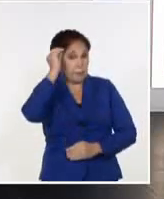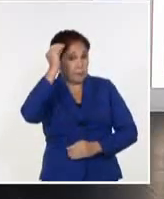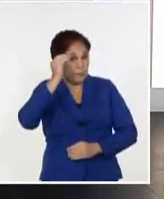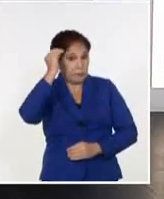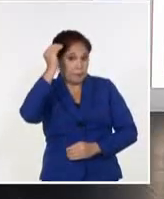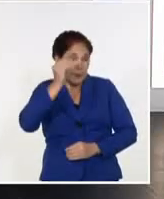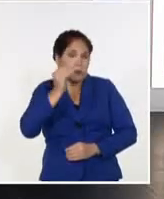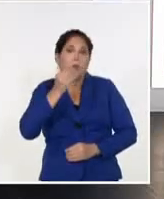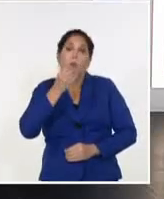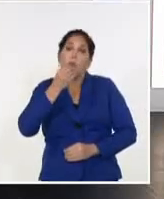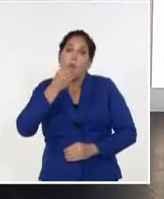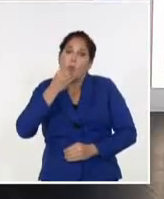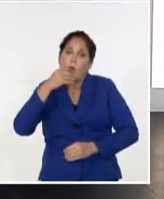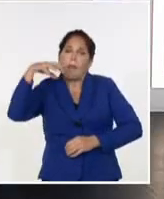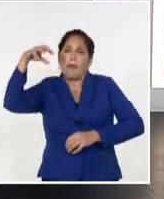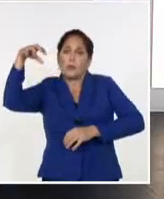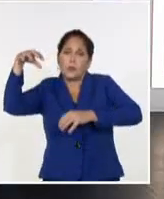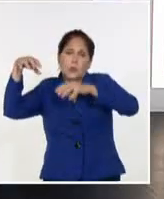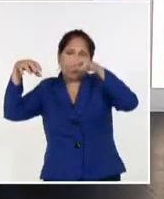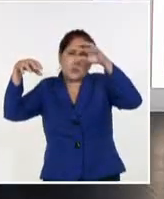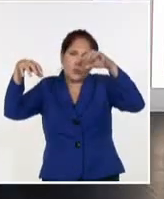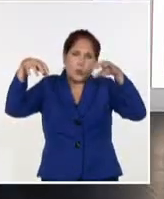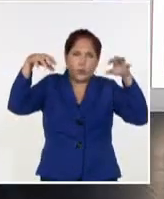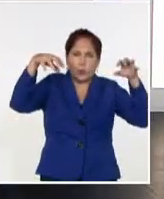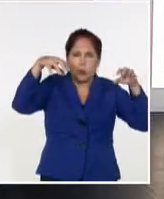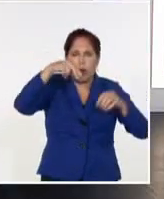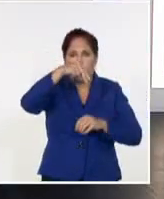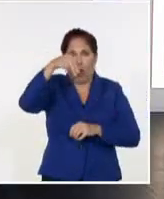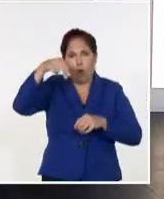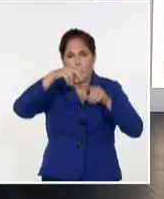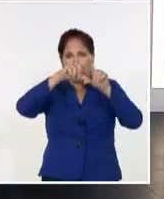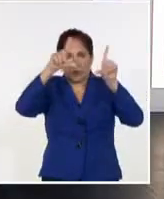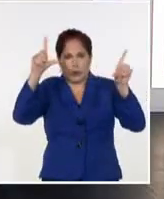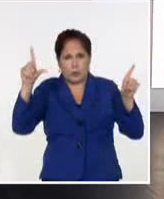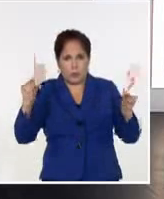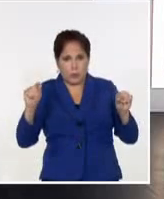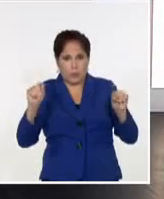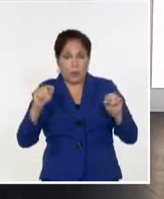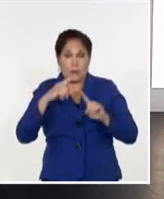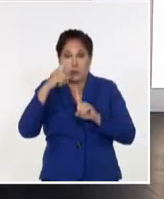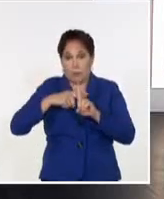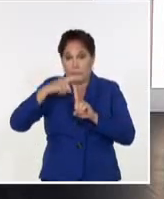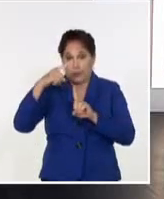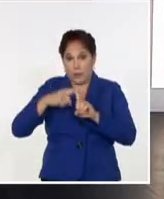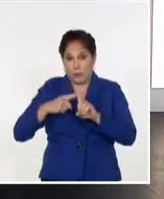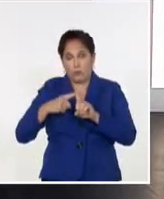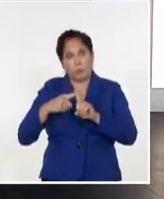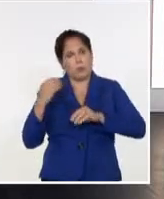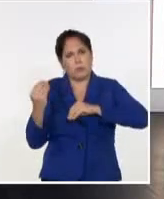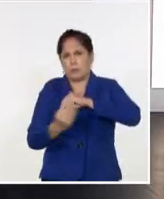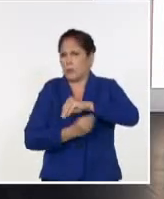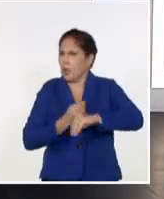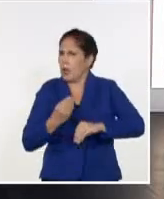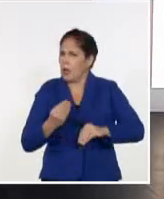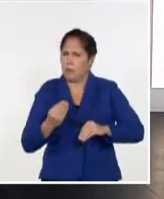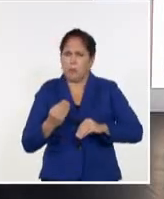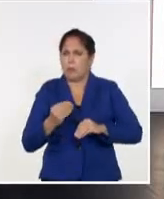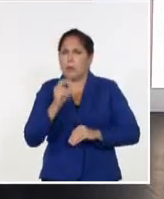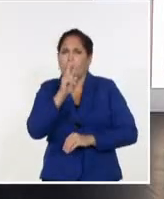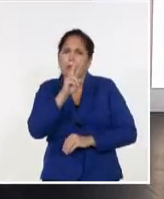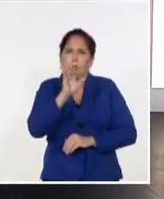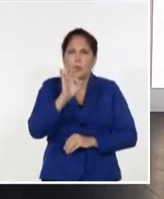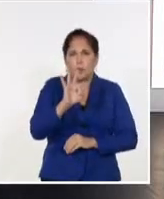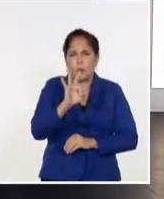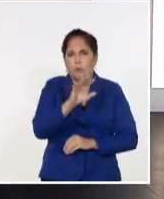aisladas lluvias que ocurrirán hacia zonas de la costa norte y las temperaturas extremas se mantendrán con poca variación, máximas de 29 y